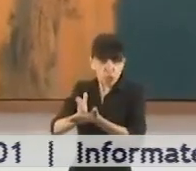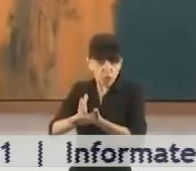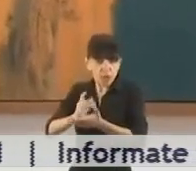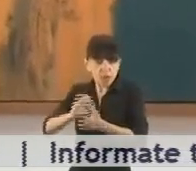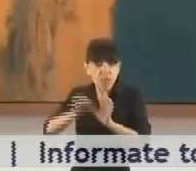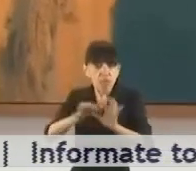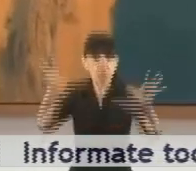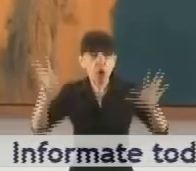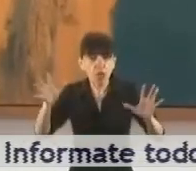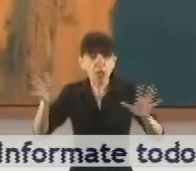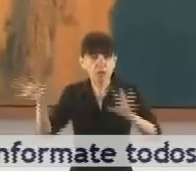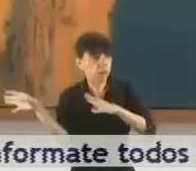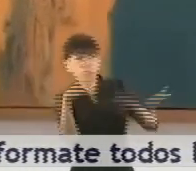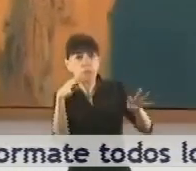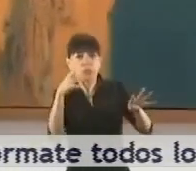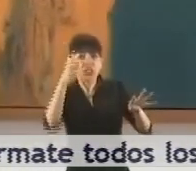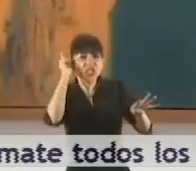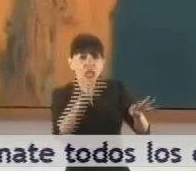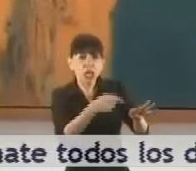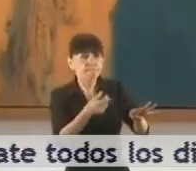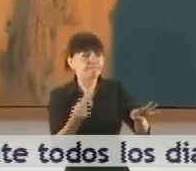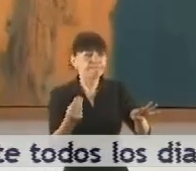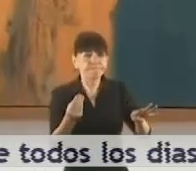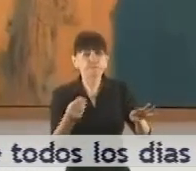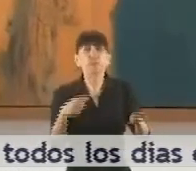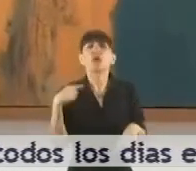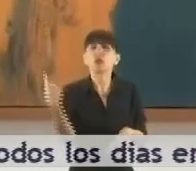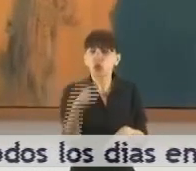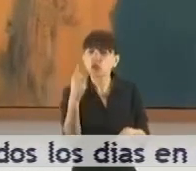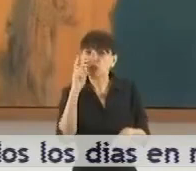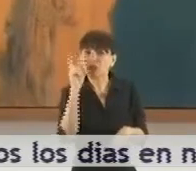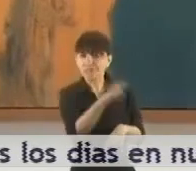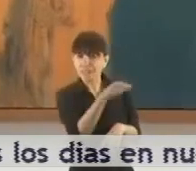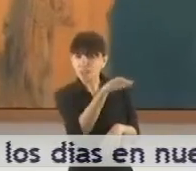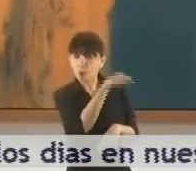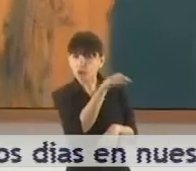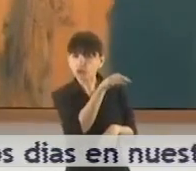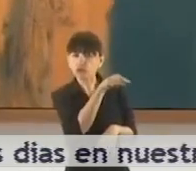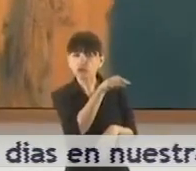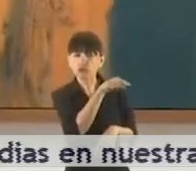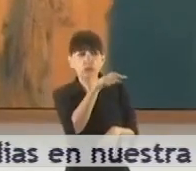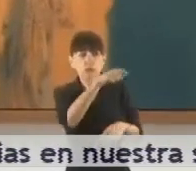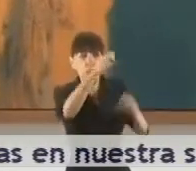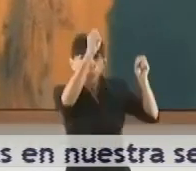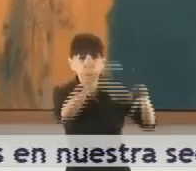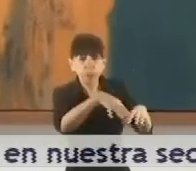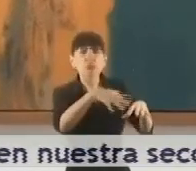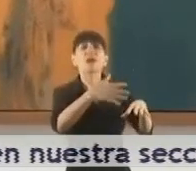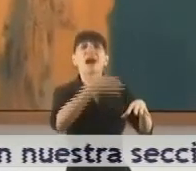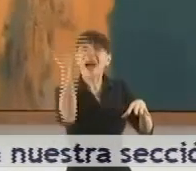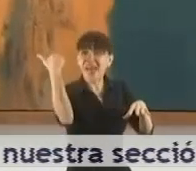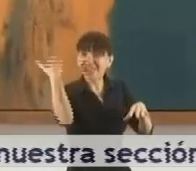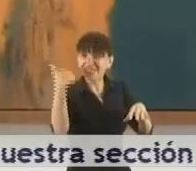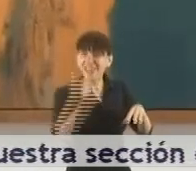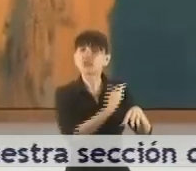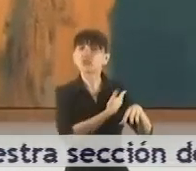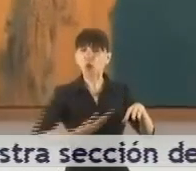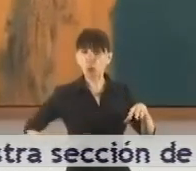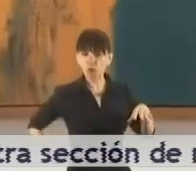habíamos visto que más allá de la cordillera se había instalado un gobierno popular que por primera